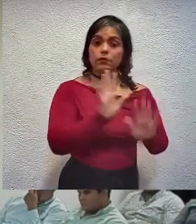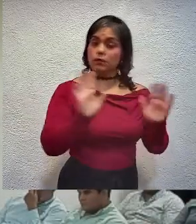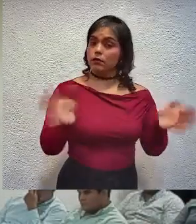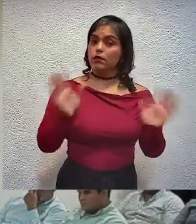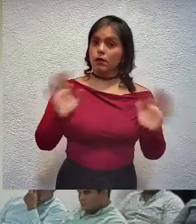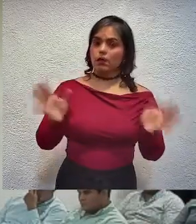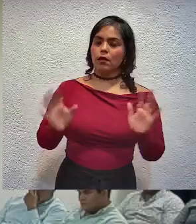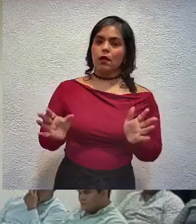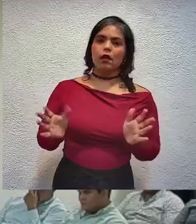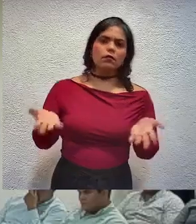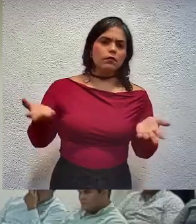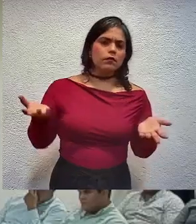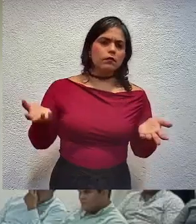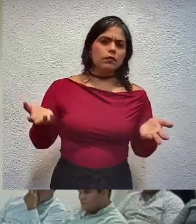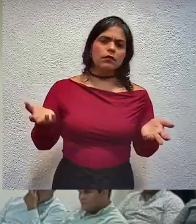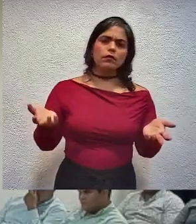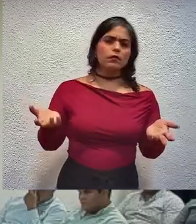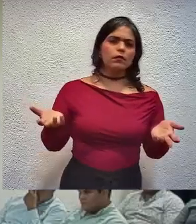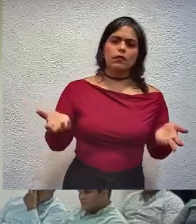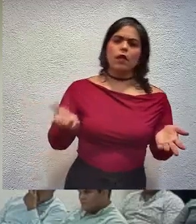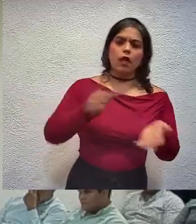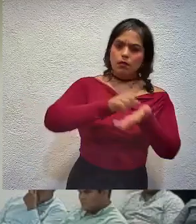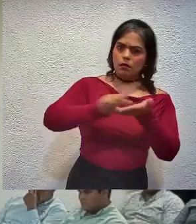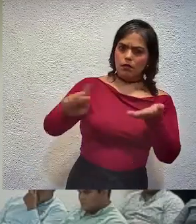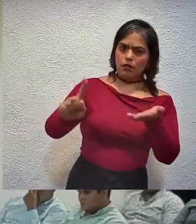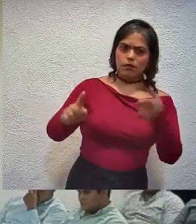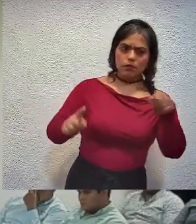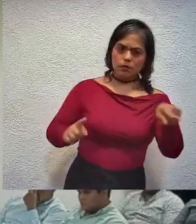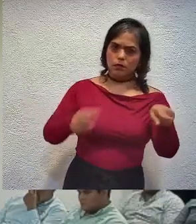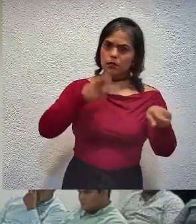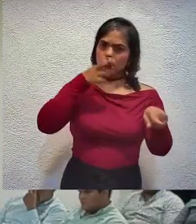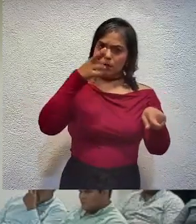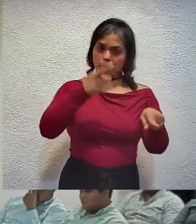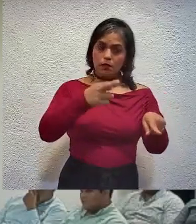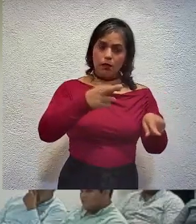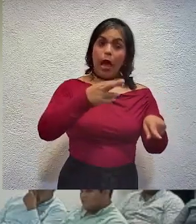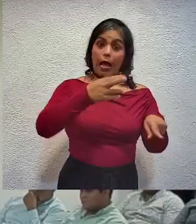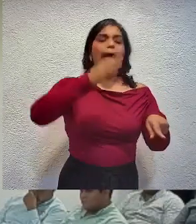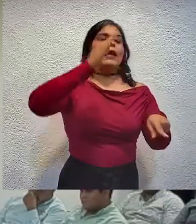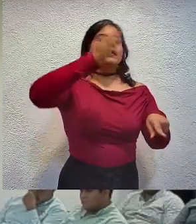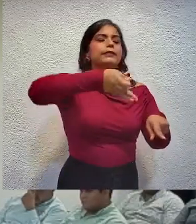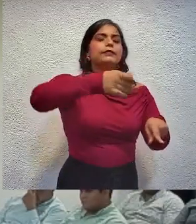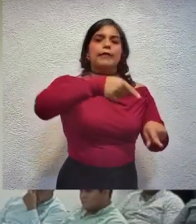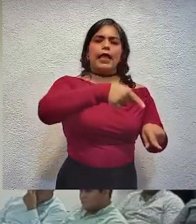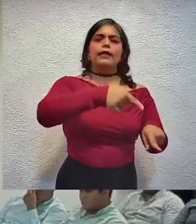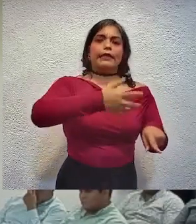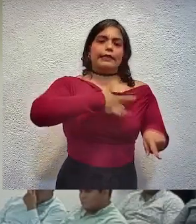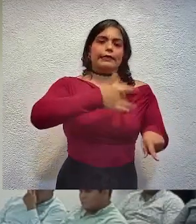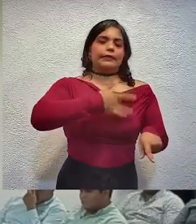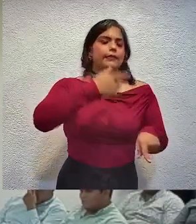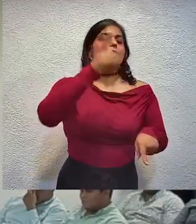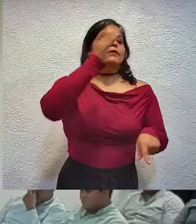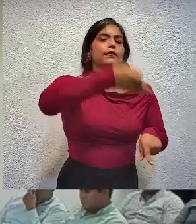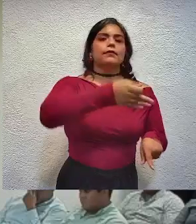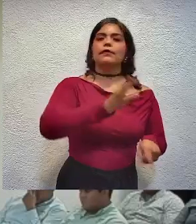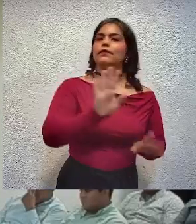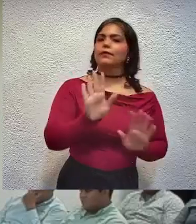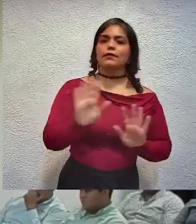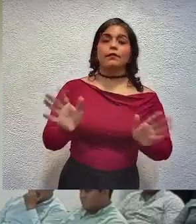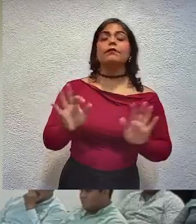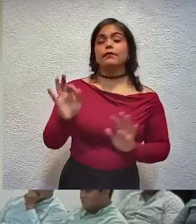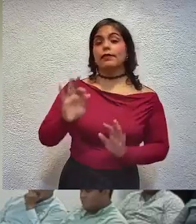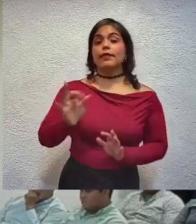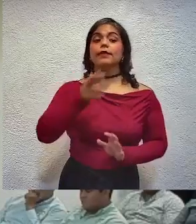de petición no involucra un derecho a obtener una respuesta favorable y que dicha respuesta incluso no fue